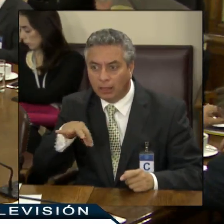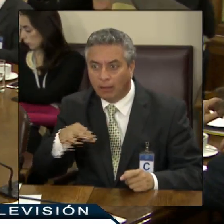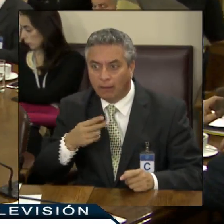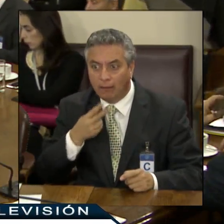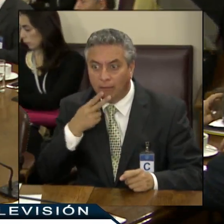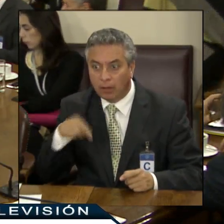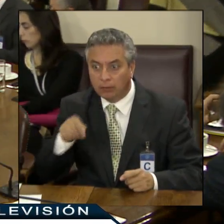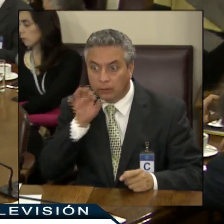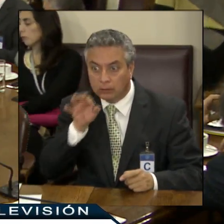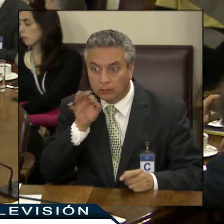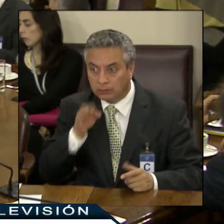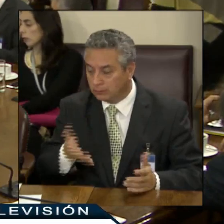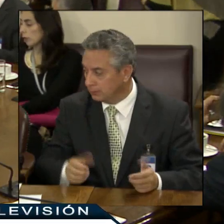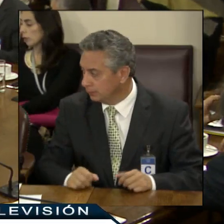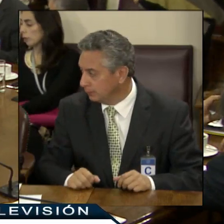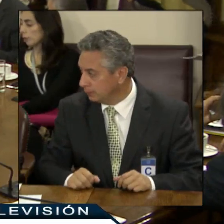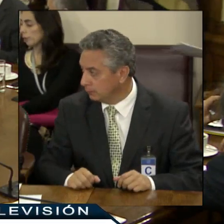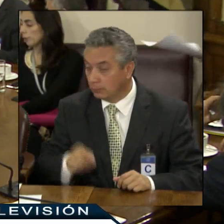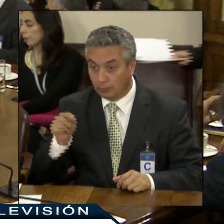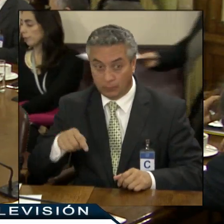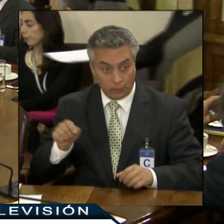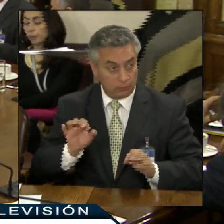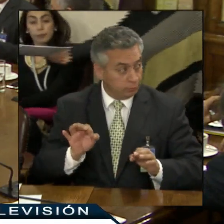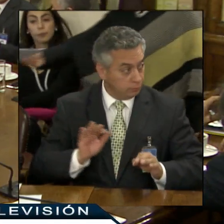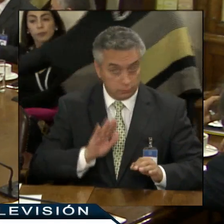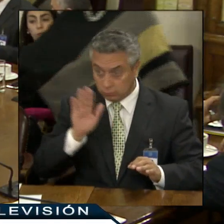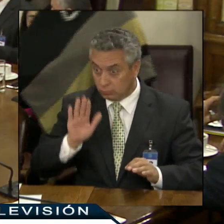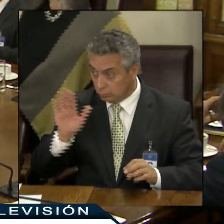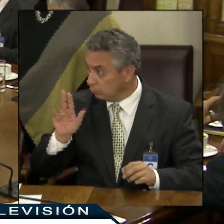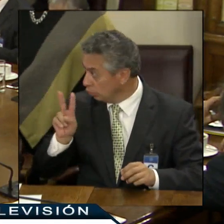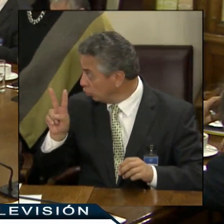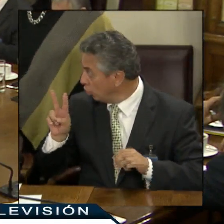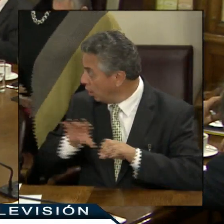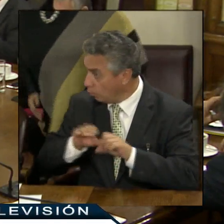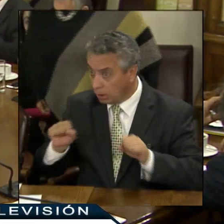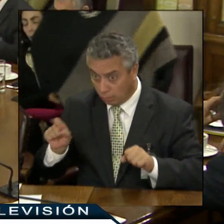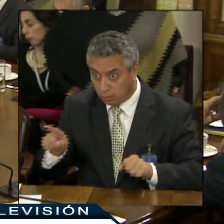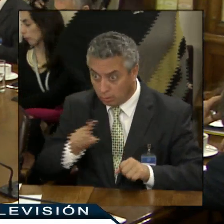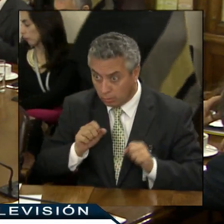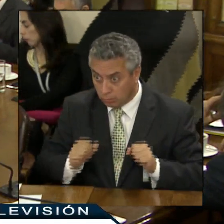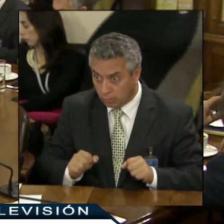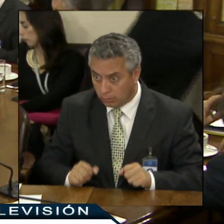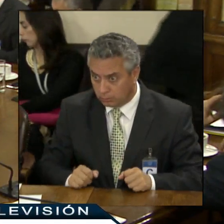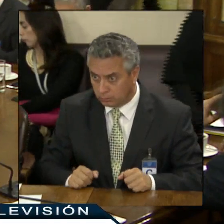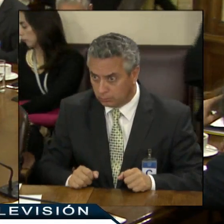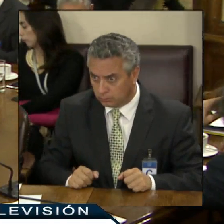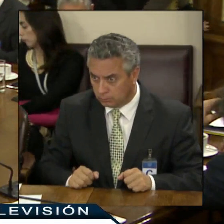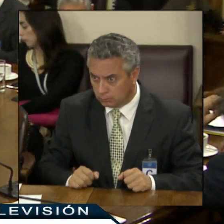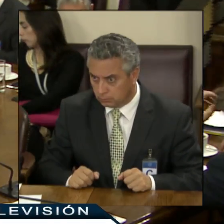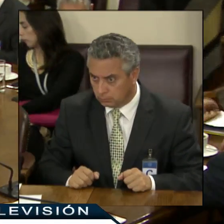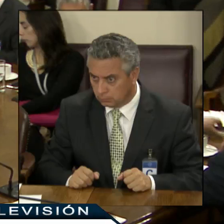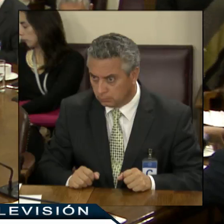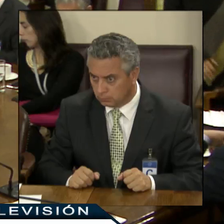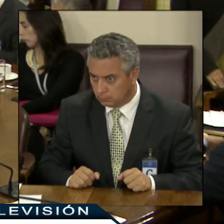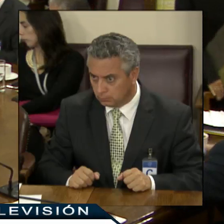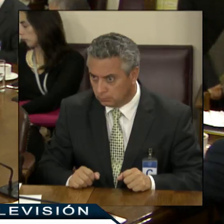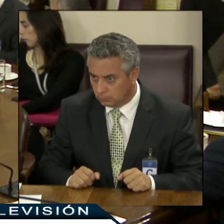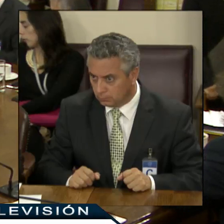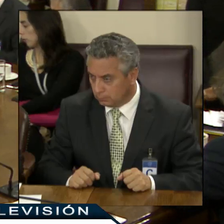país Entonces tomaremos el acuerdo así alcanzamos de los dos acuerdos absolutamente